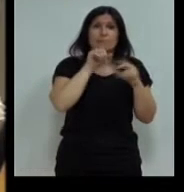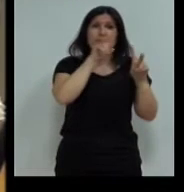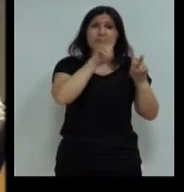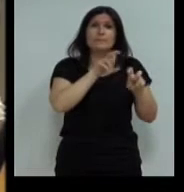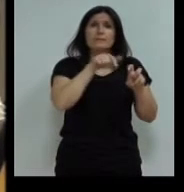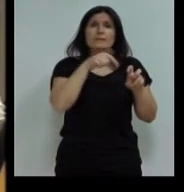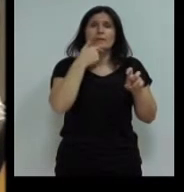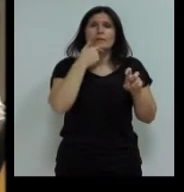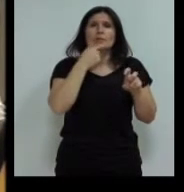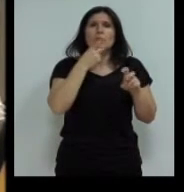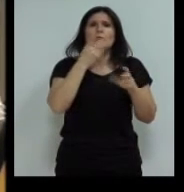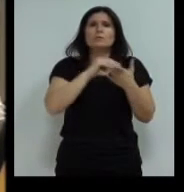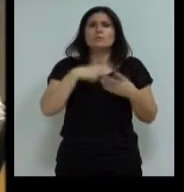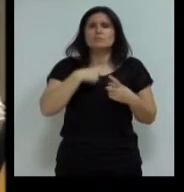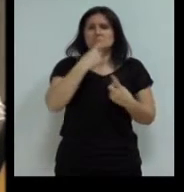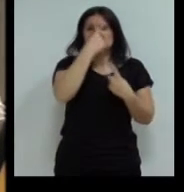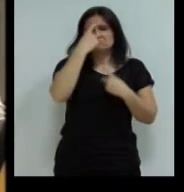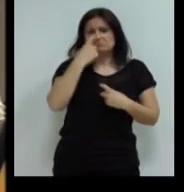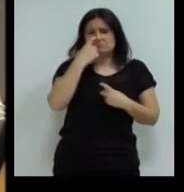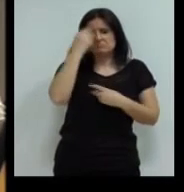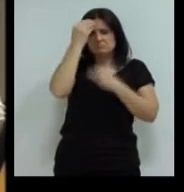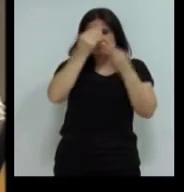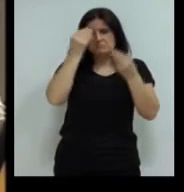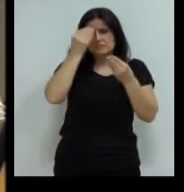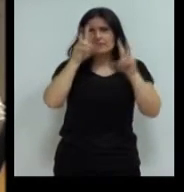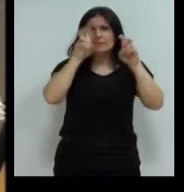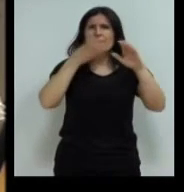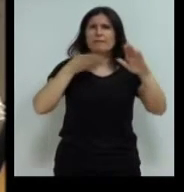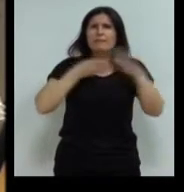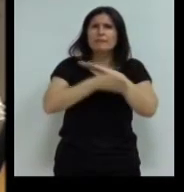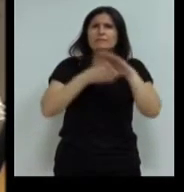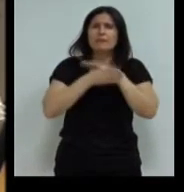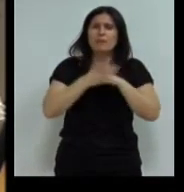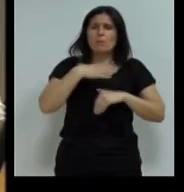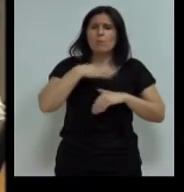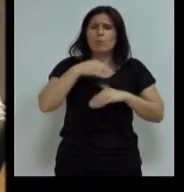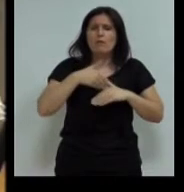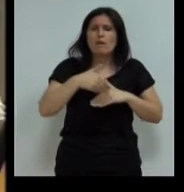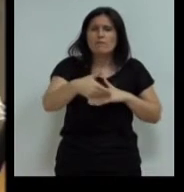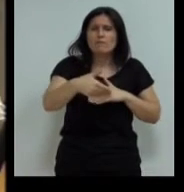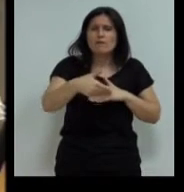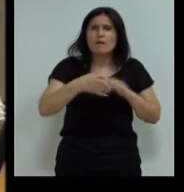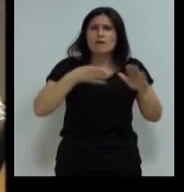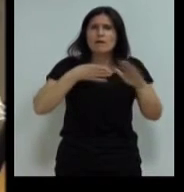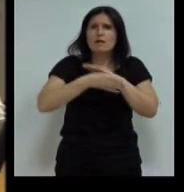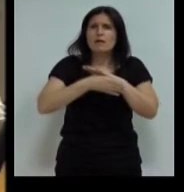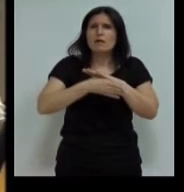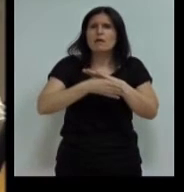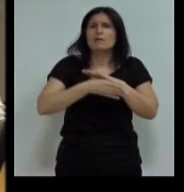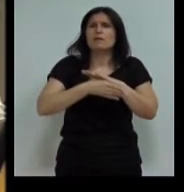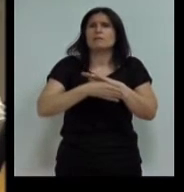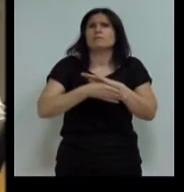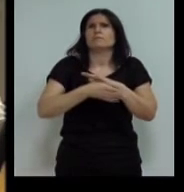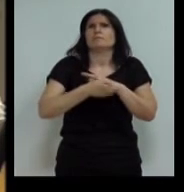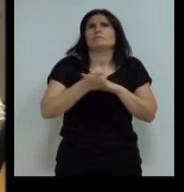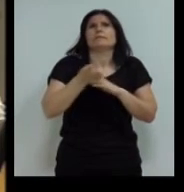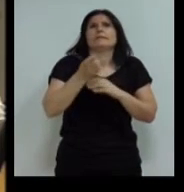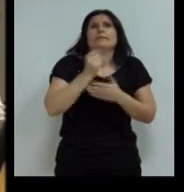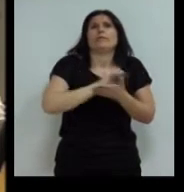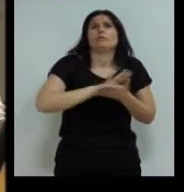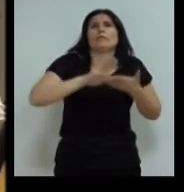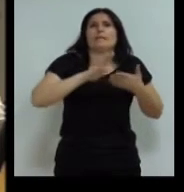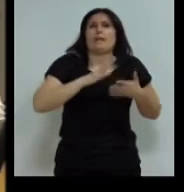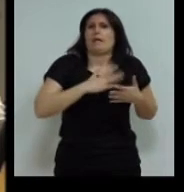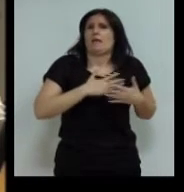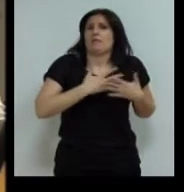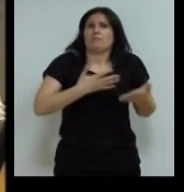tema de accesibilidad puede llegar a algún momento en que sea total y absolutamente altruista. Entiéndaseme, ¿eh?